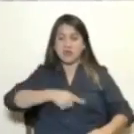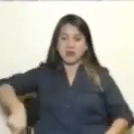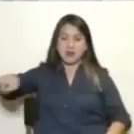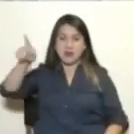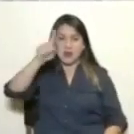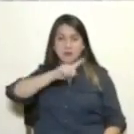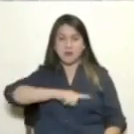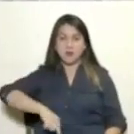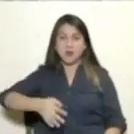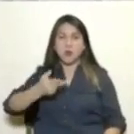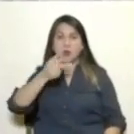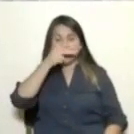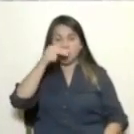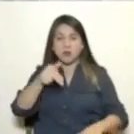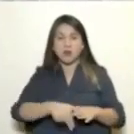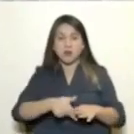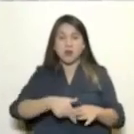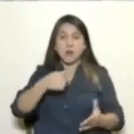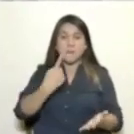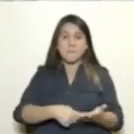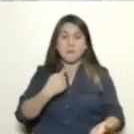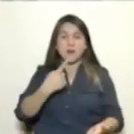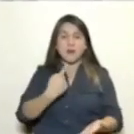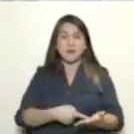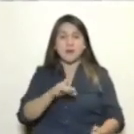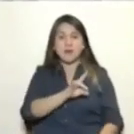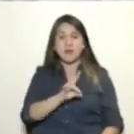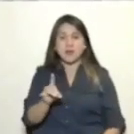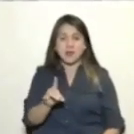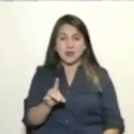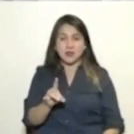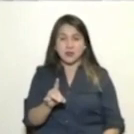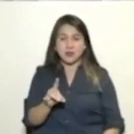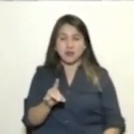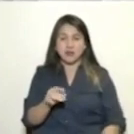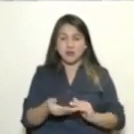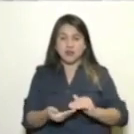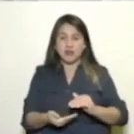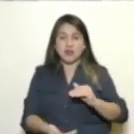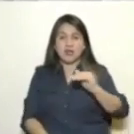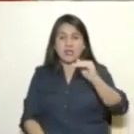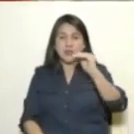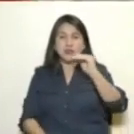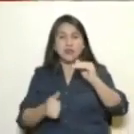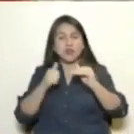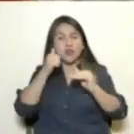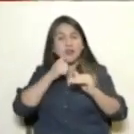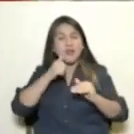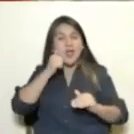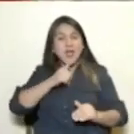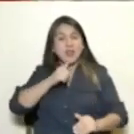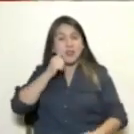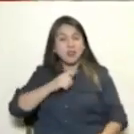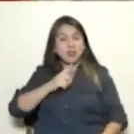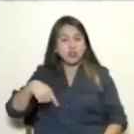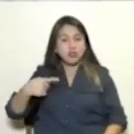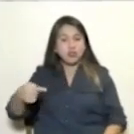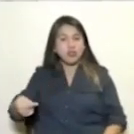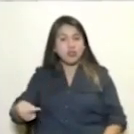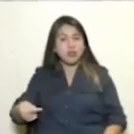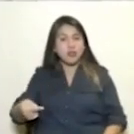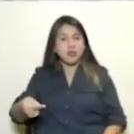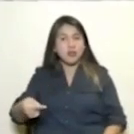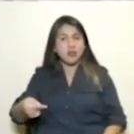persona? Entre 1.000 y 1.500 litros diarios. Una cifra tan pequeña. ¿Ah? 1.000 litros diarios. Si